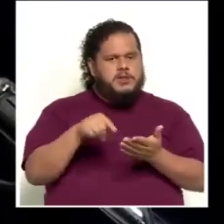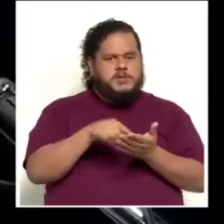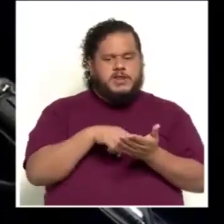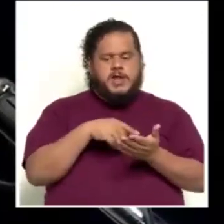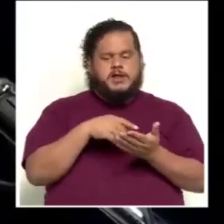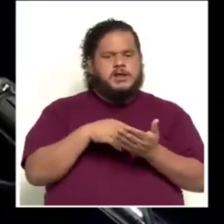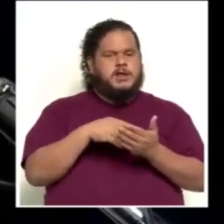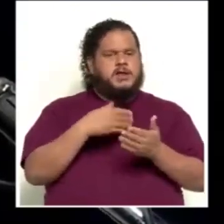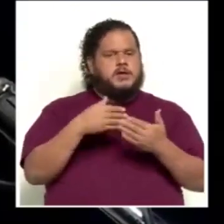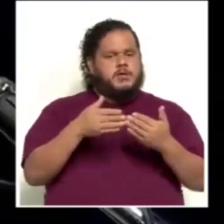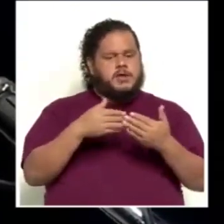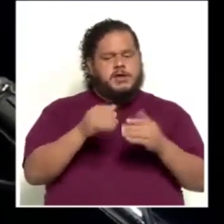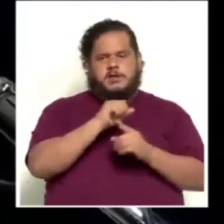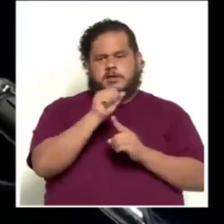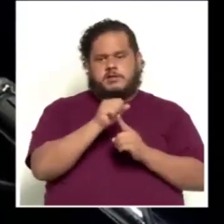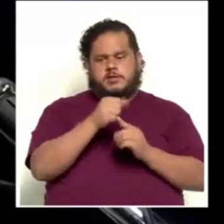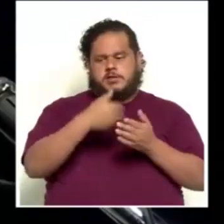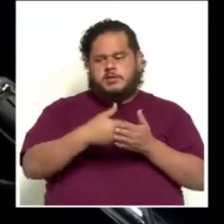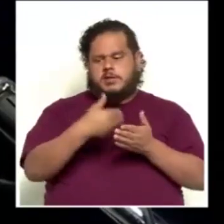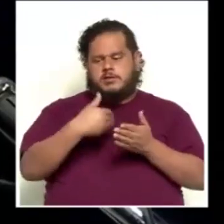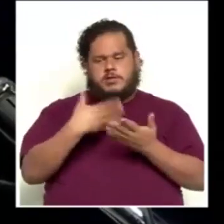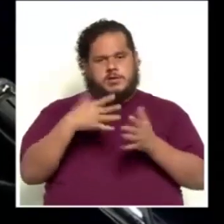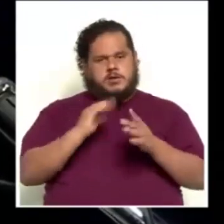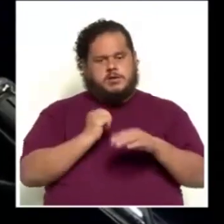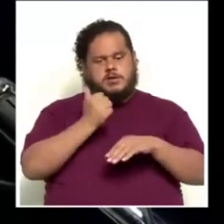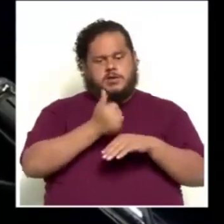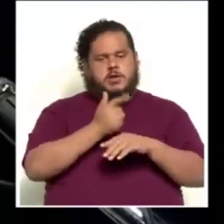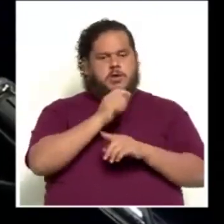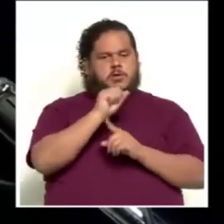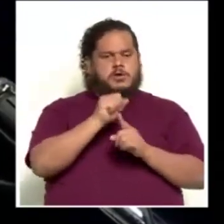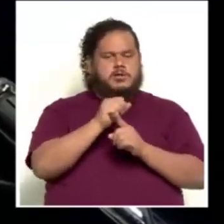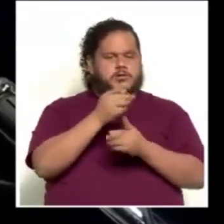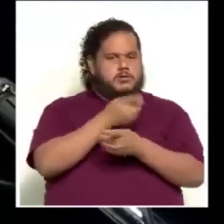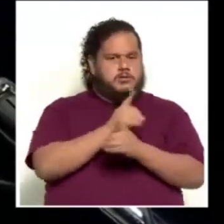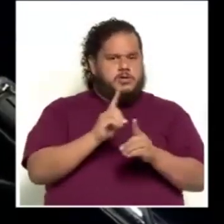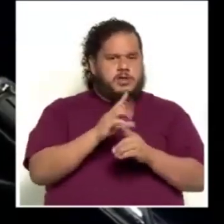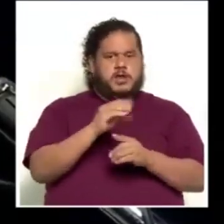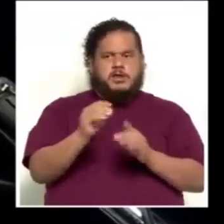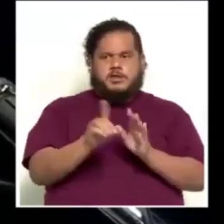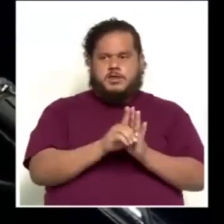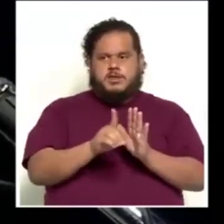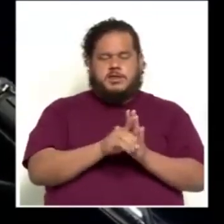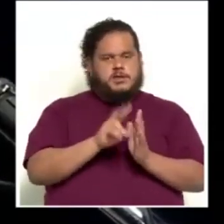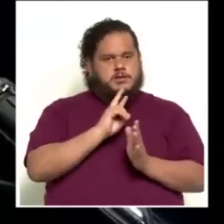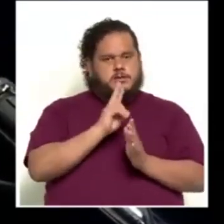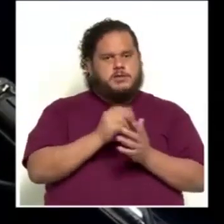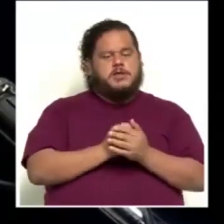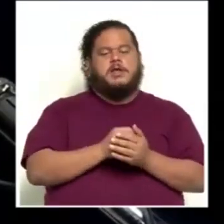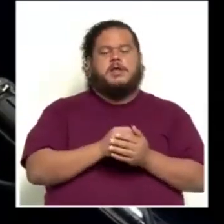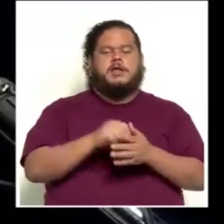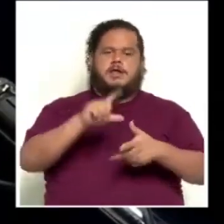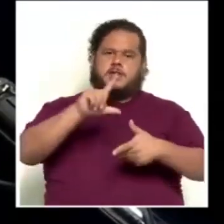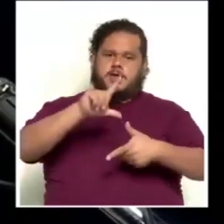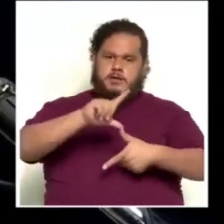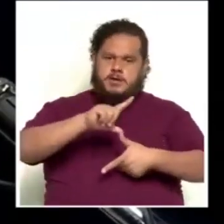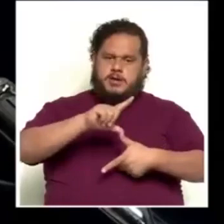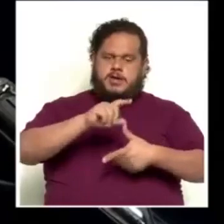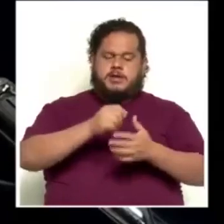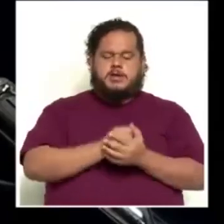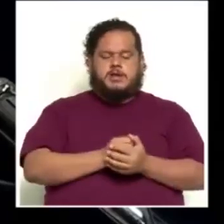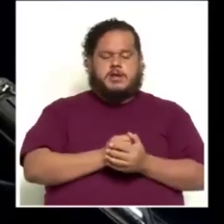cualquier situación que de previo haya definido un Estado democrático y de derecho, ¿verdad? En América Latina,